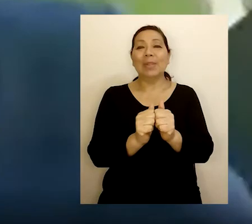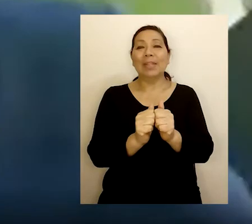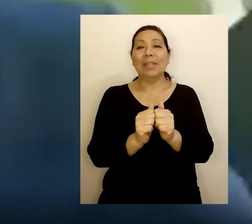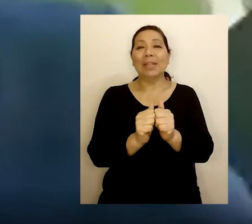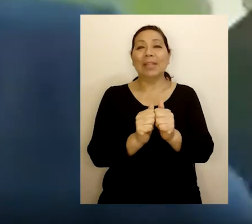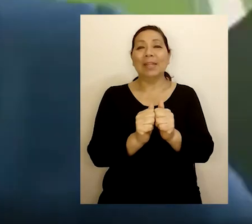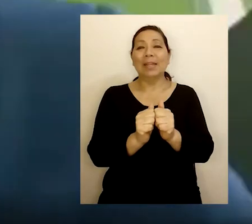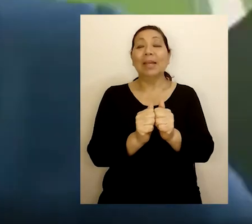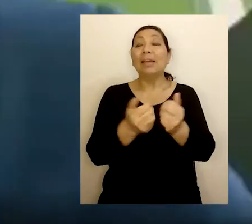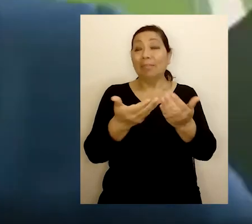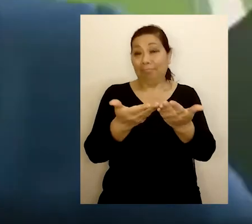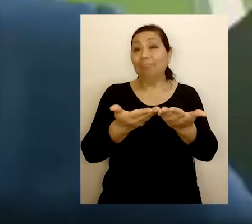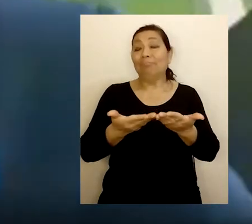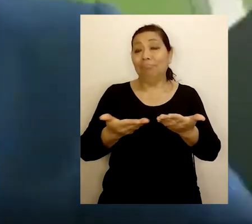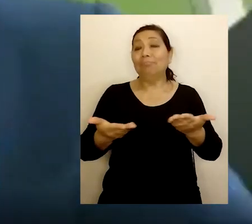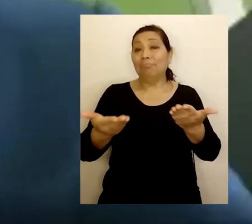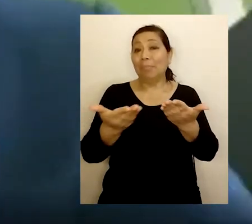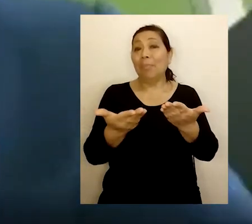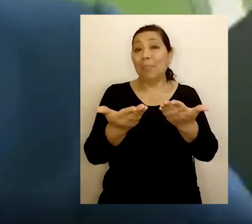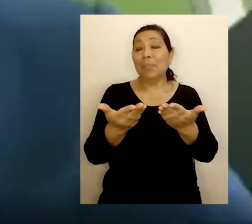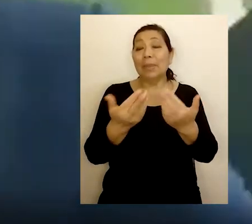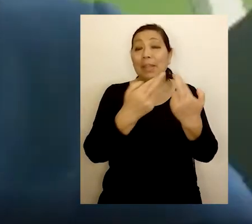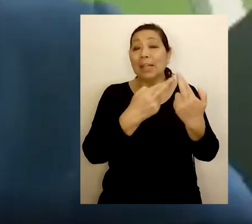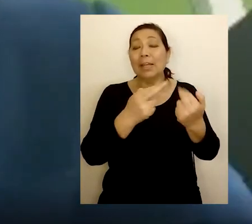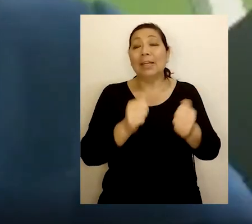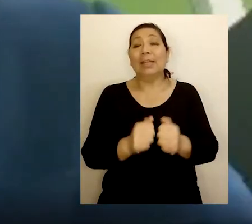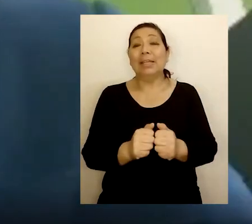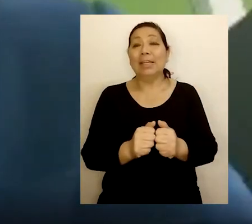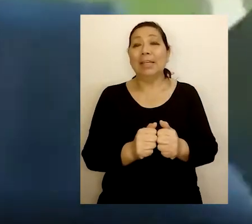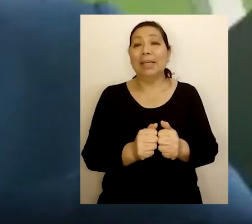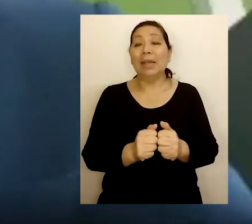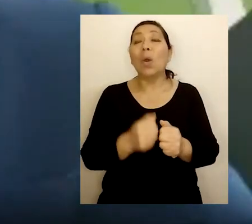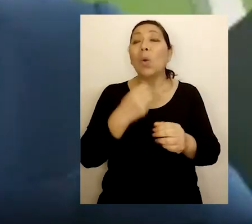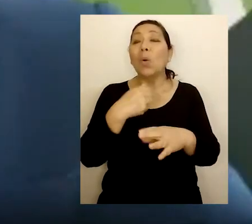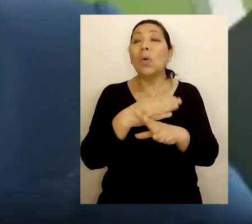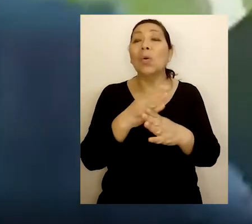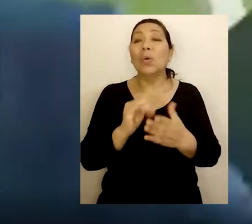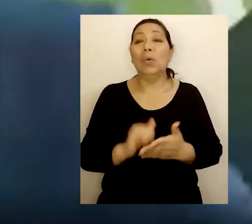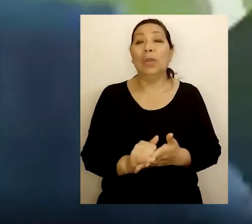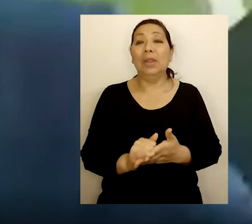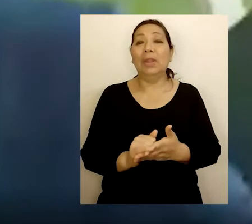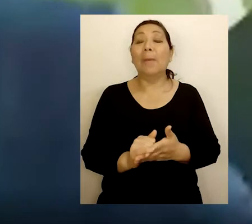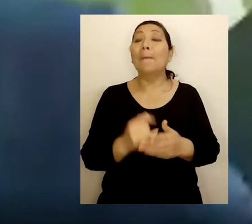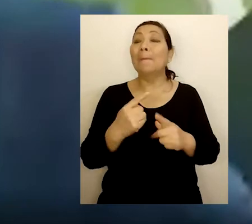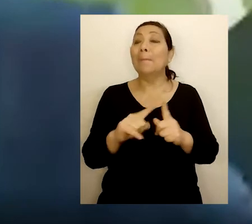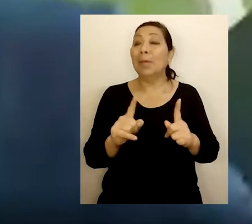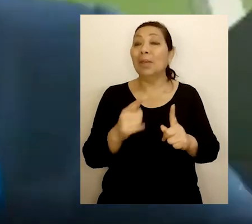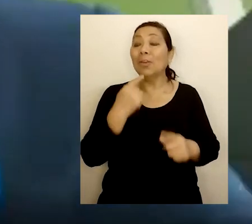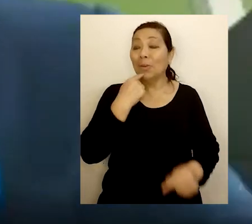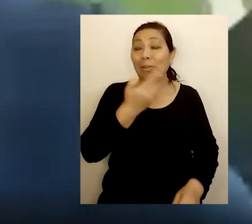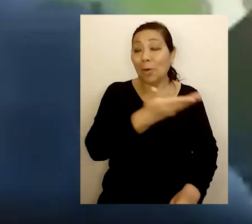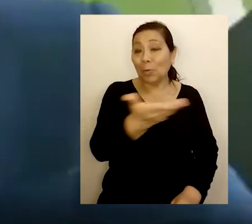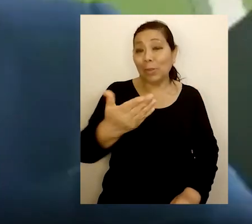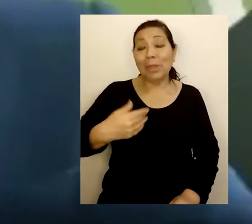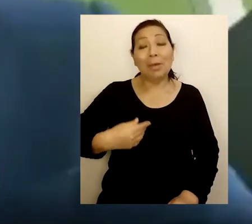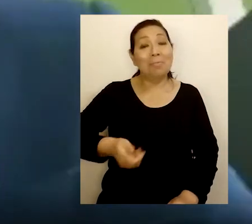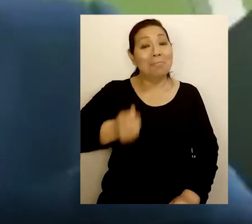la sala, en todo caso, ha tomado el rol del Ministerio Público. Sin embargo, señores